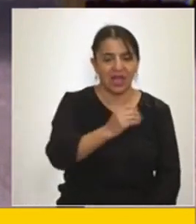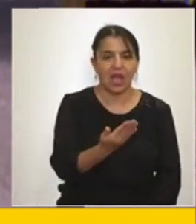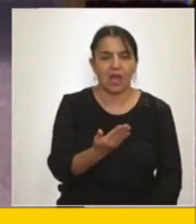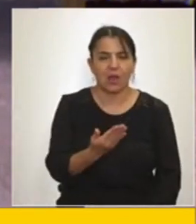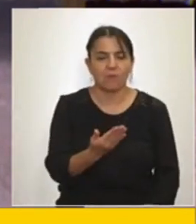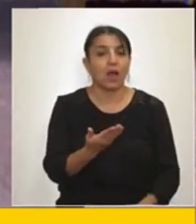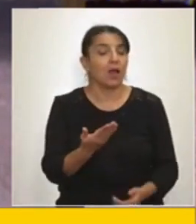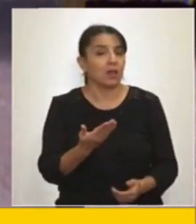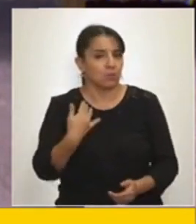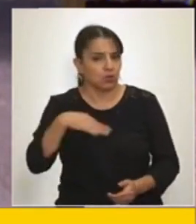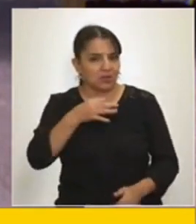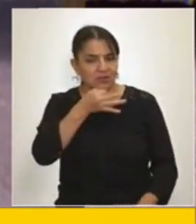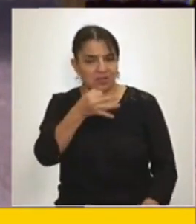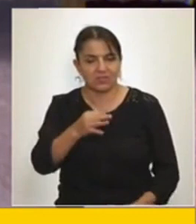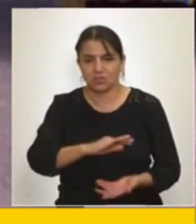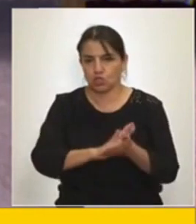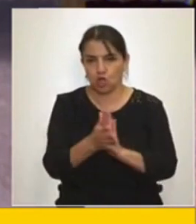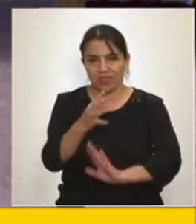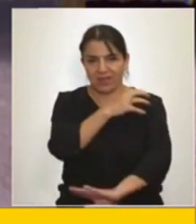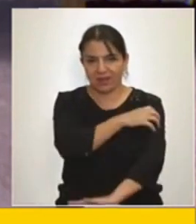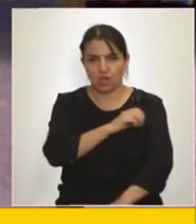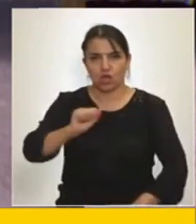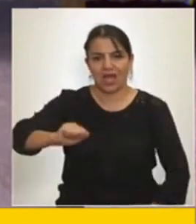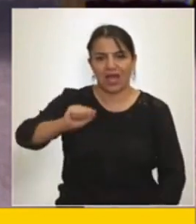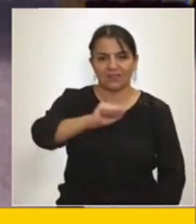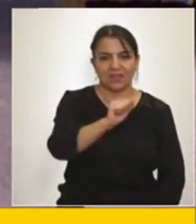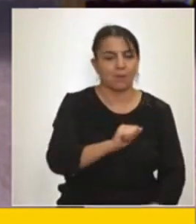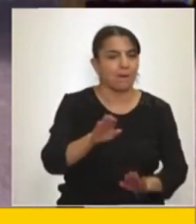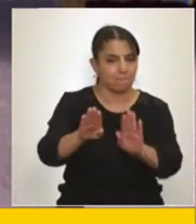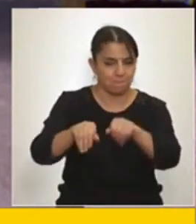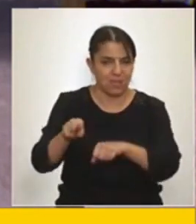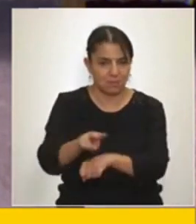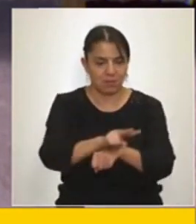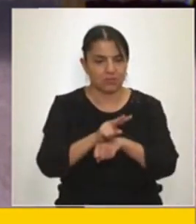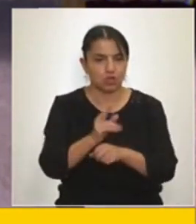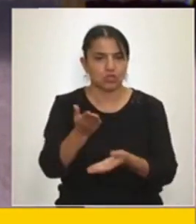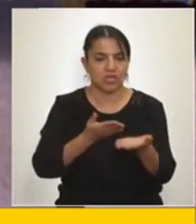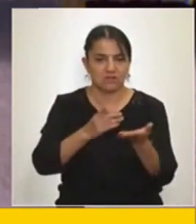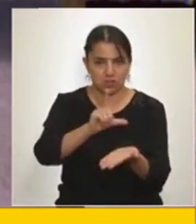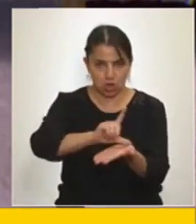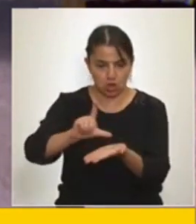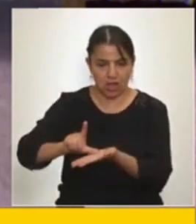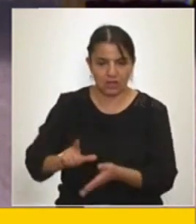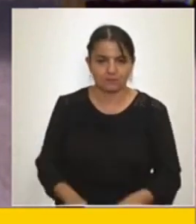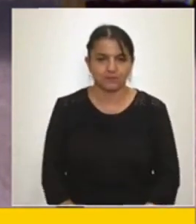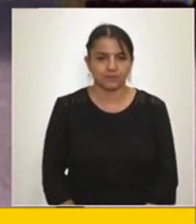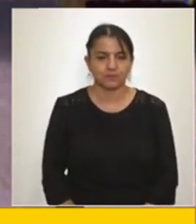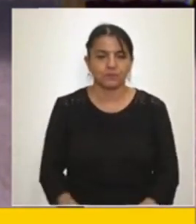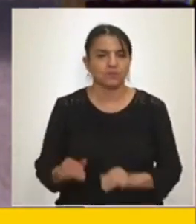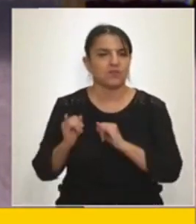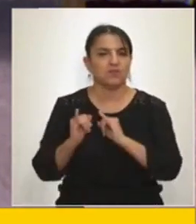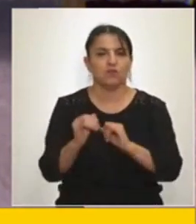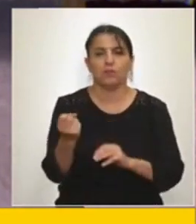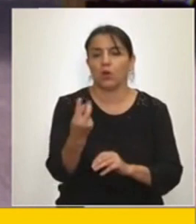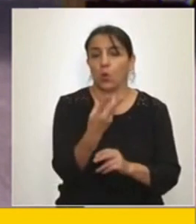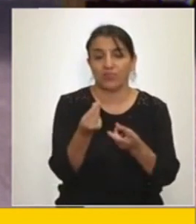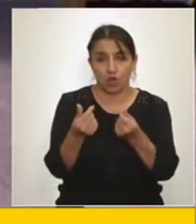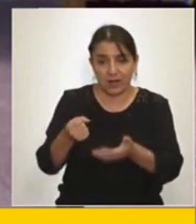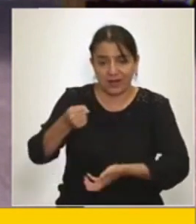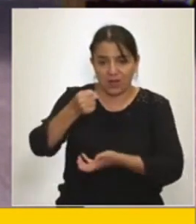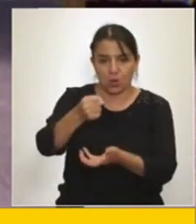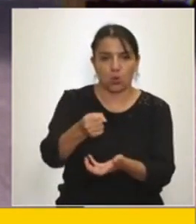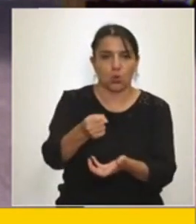toda la región de atacama está sometido hoy día bajo la administración de los servicios locales que se informen Cuántos son los recursos que